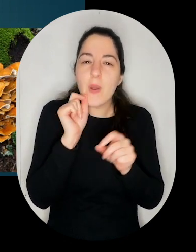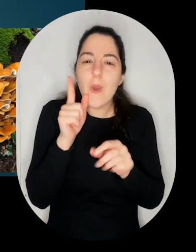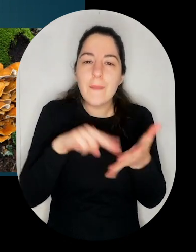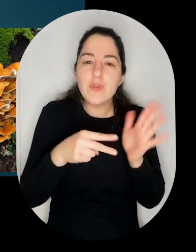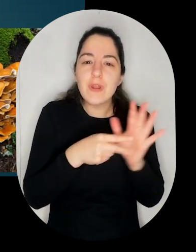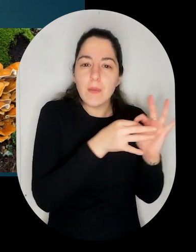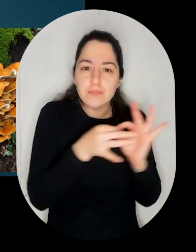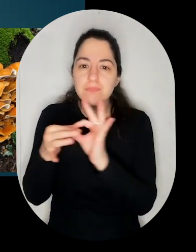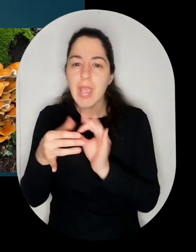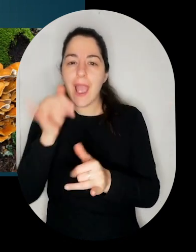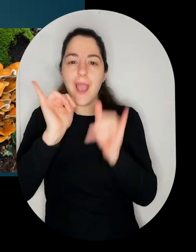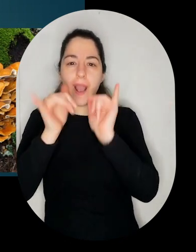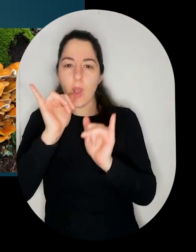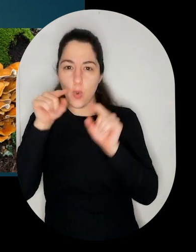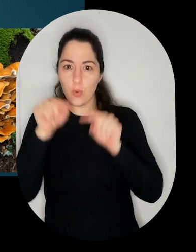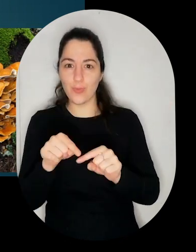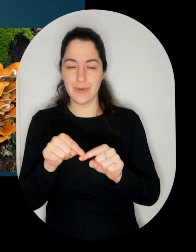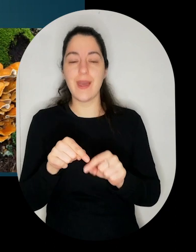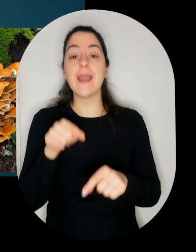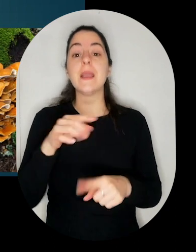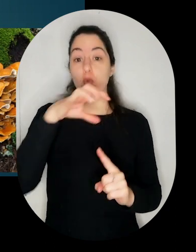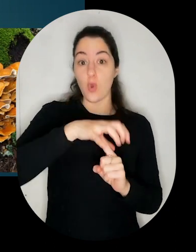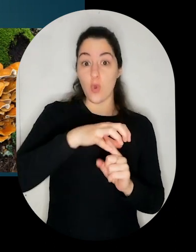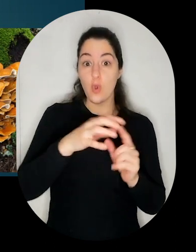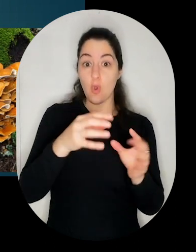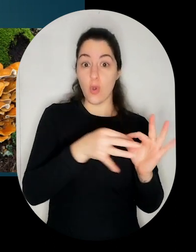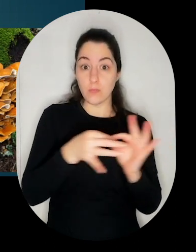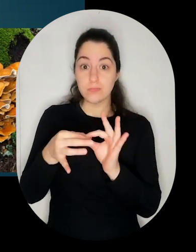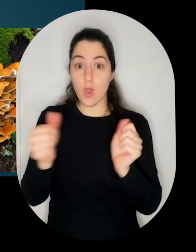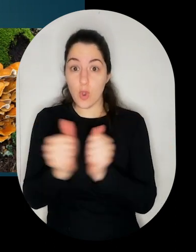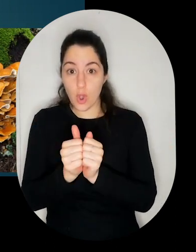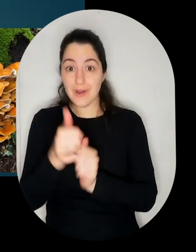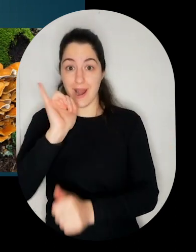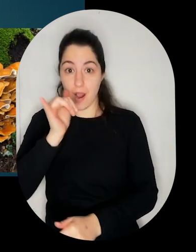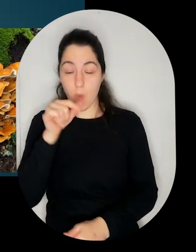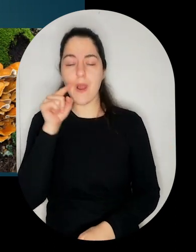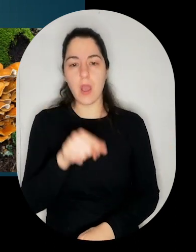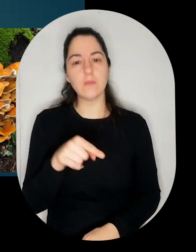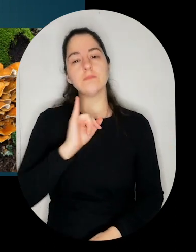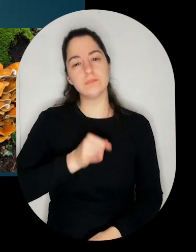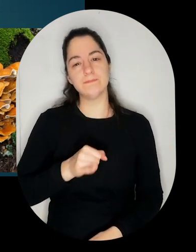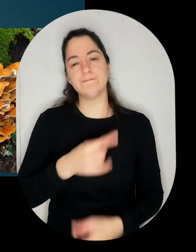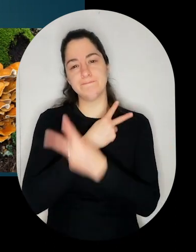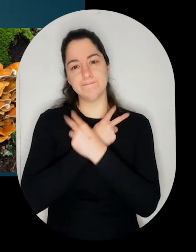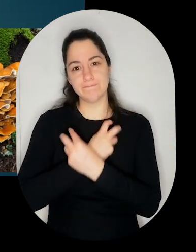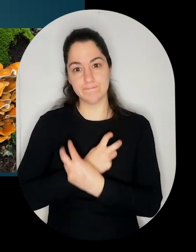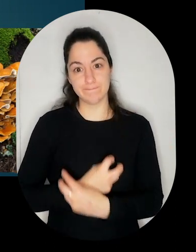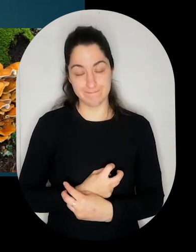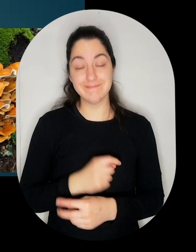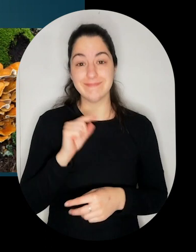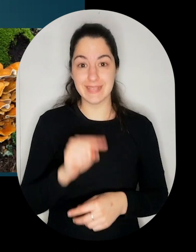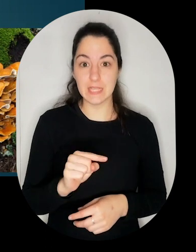tema era el consumo de alcohol simultáneo. La coprina es capaz de inactivar el alcohol hasta por